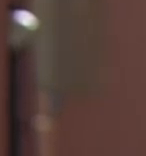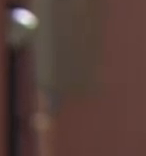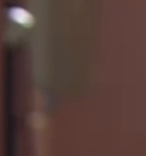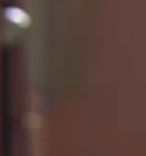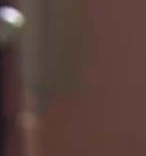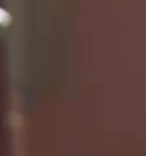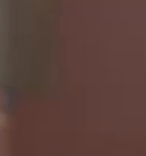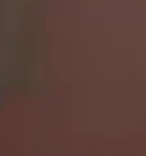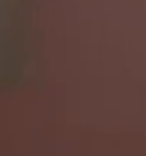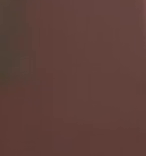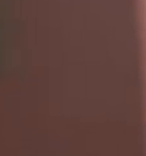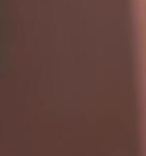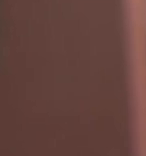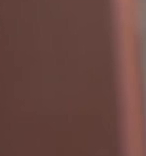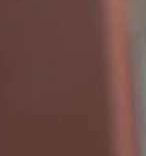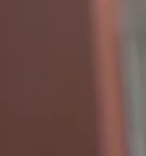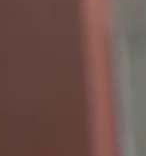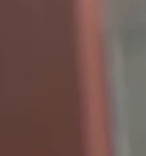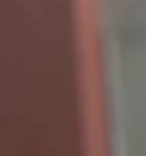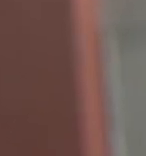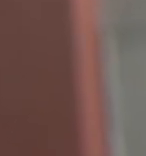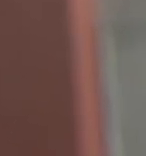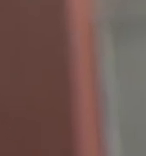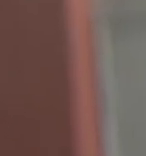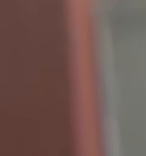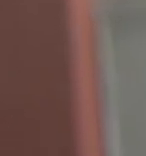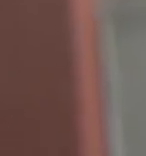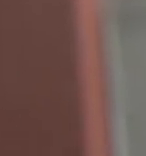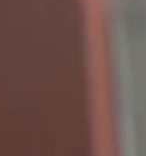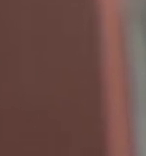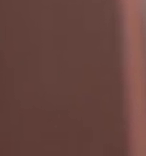déjalo caer. Aguacero de mayo,